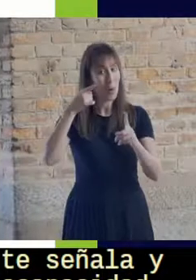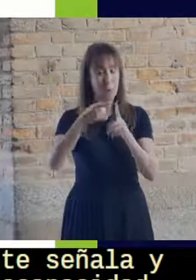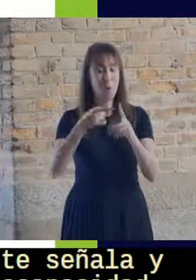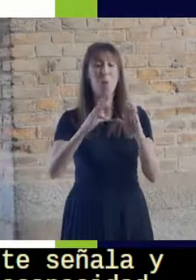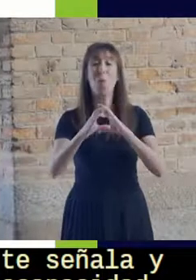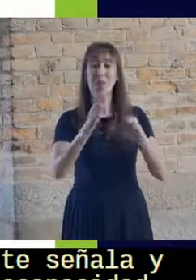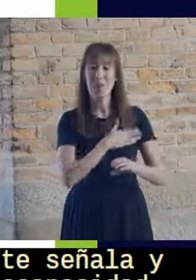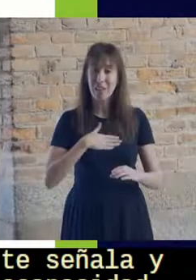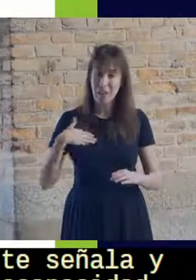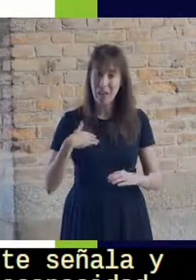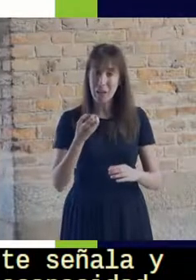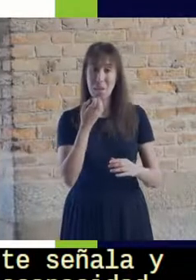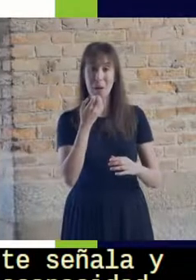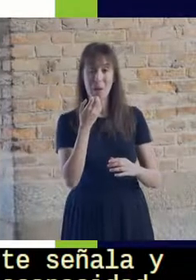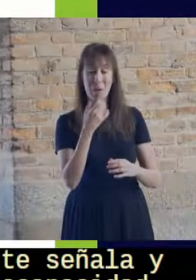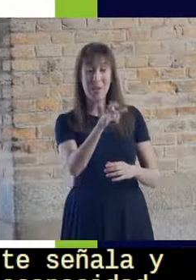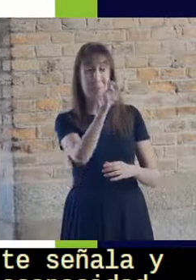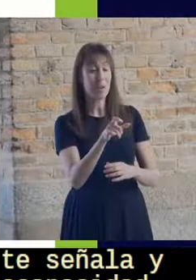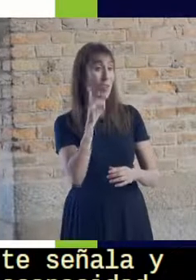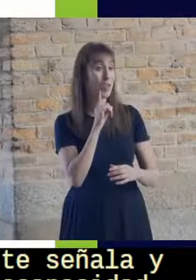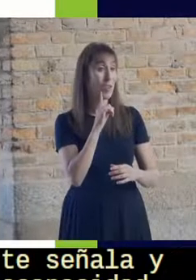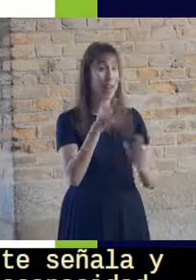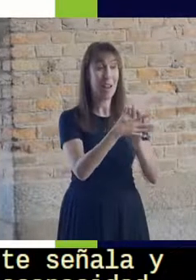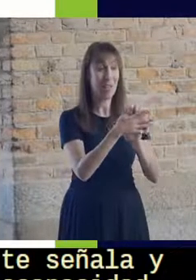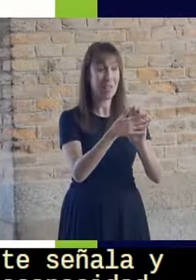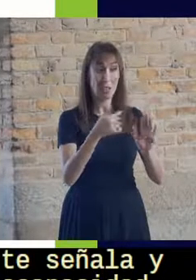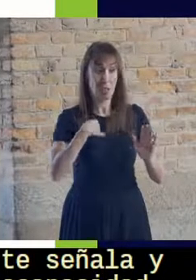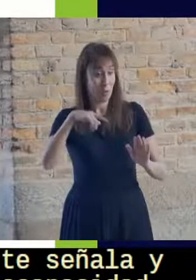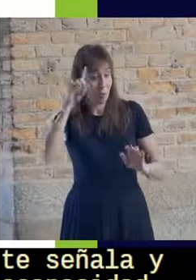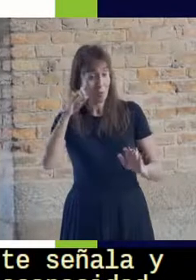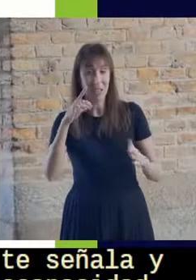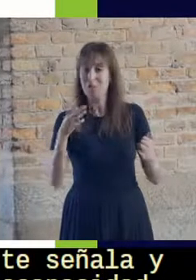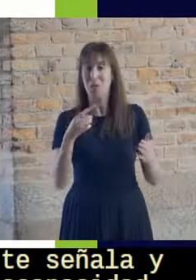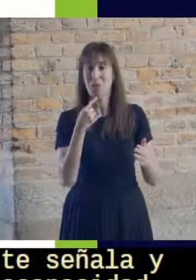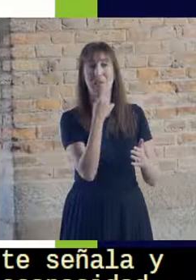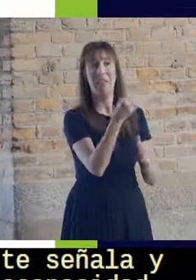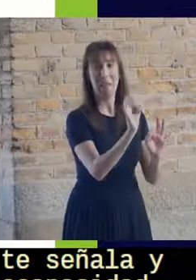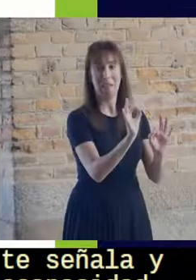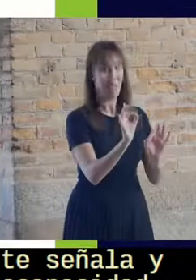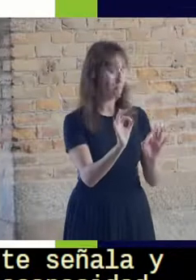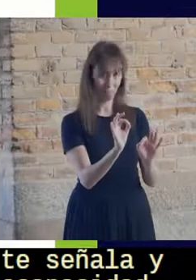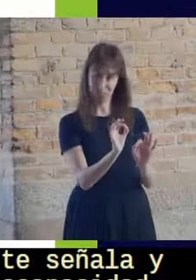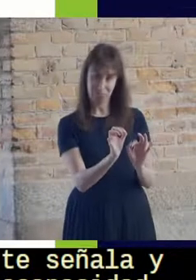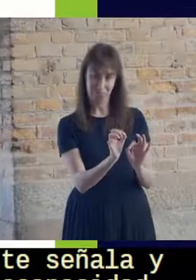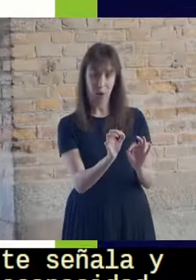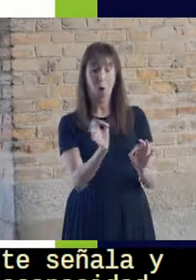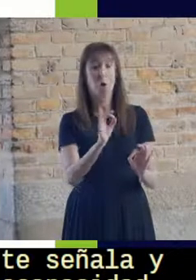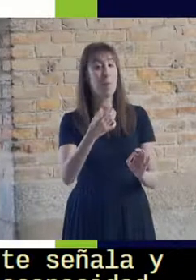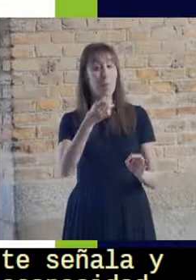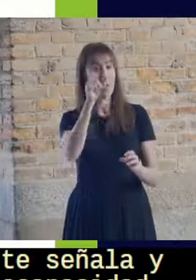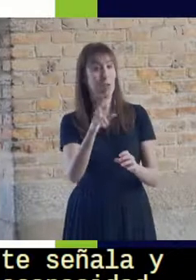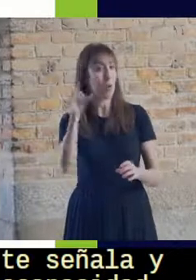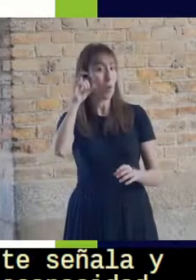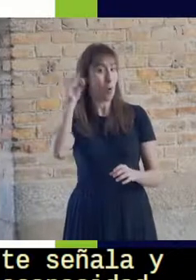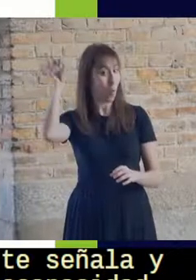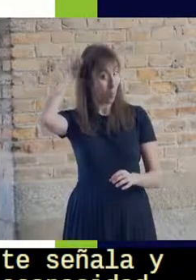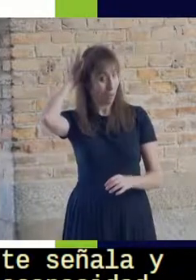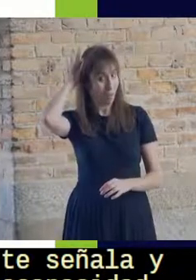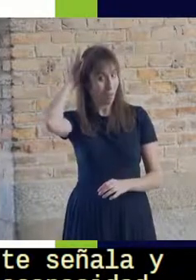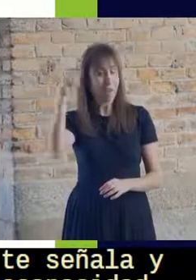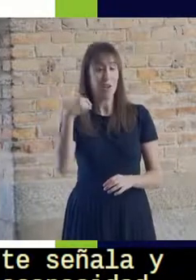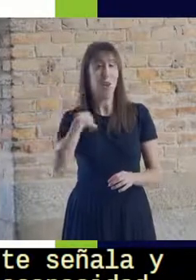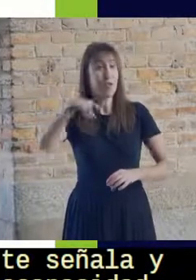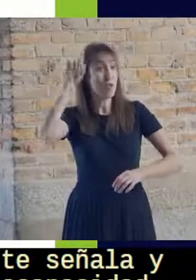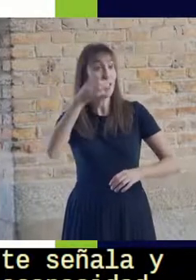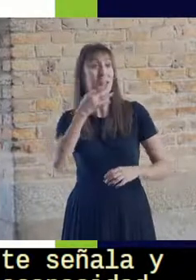con una persona sorda y como tiene sabe lengua de sino y yo no pues no le voy a decir nada vale o como me encuentro una persona que tiene un audífono que tiene un implante nuclear y como yo no